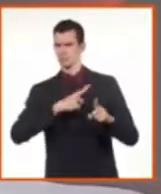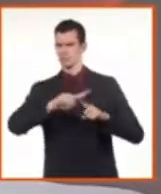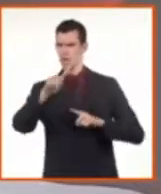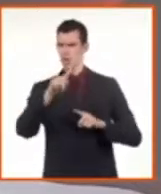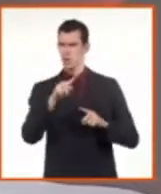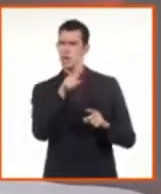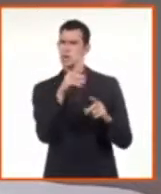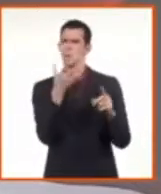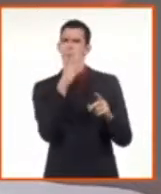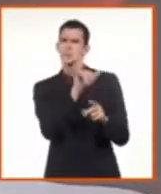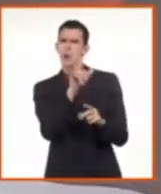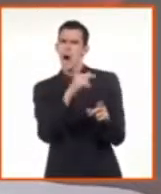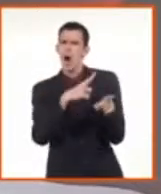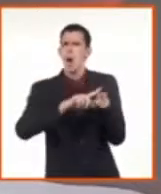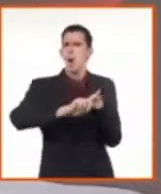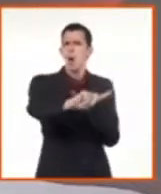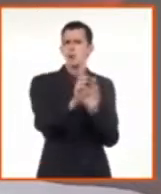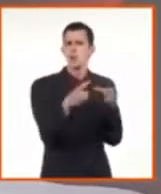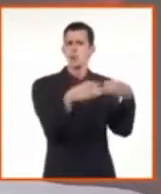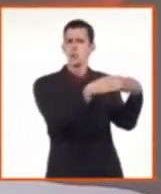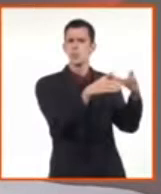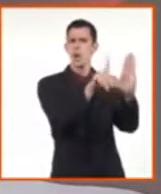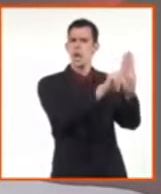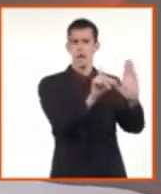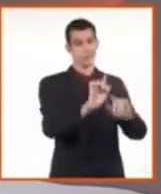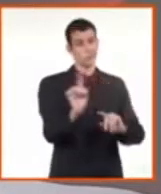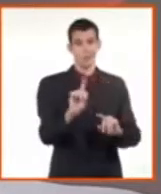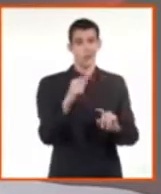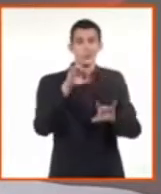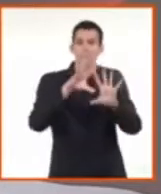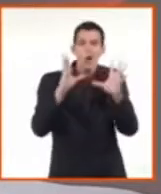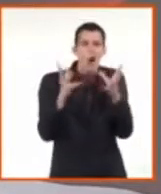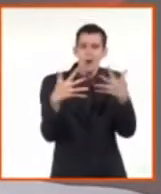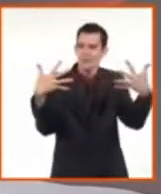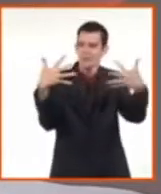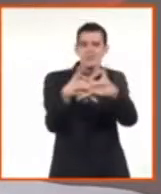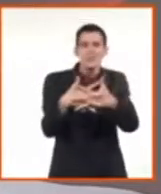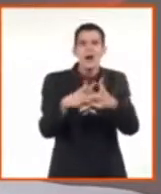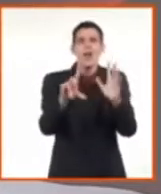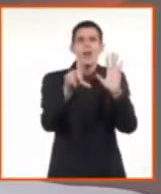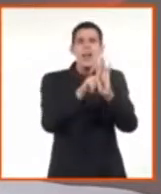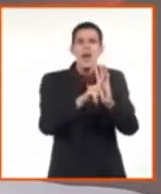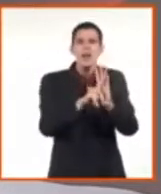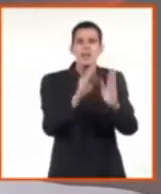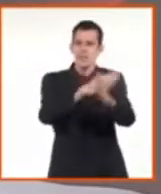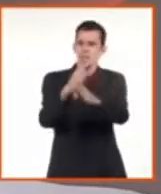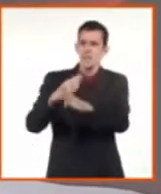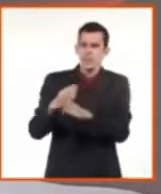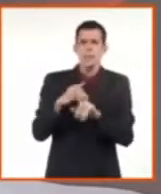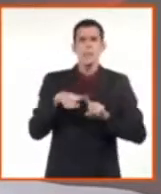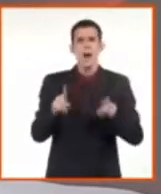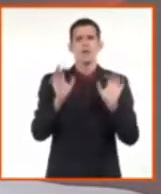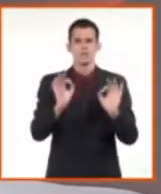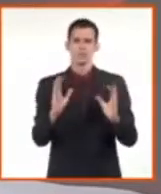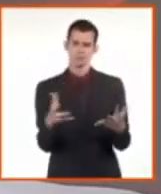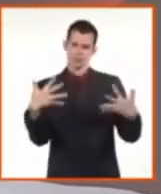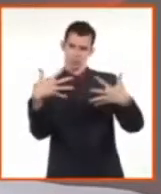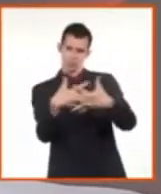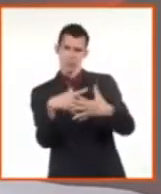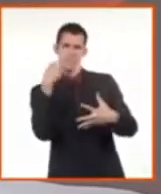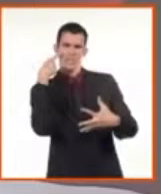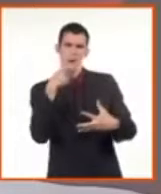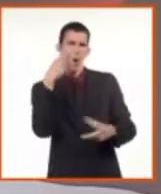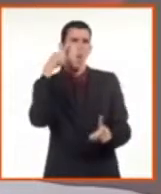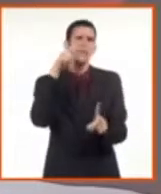ni como acciones aisladas realmente son decisiones que íntegramente pueden